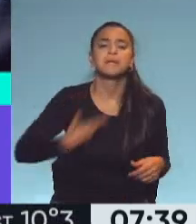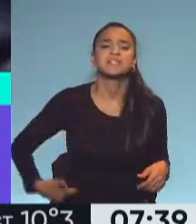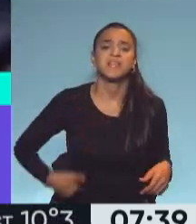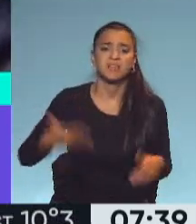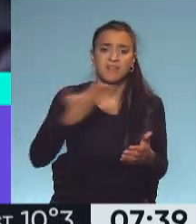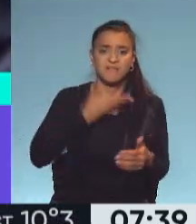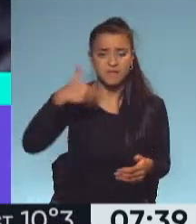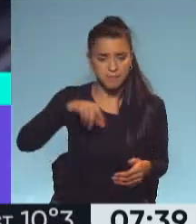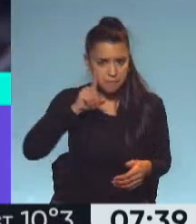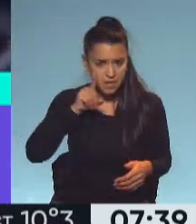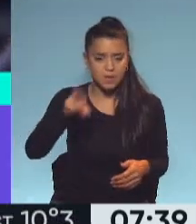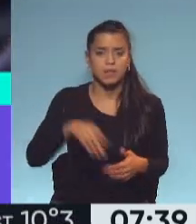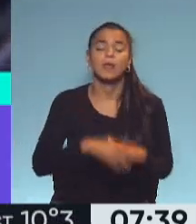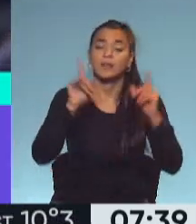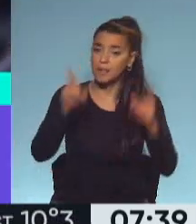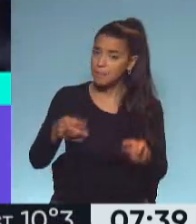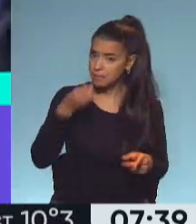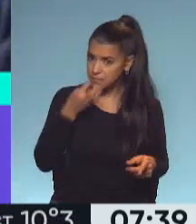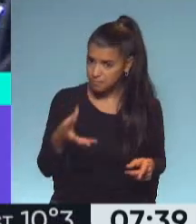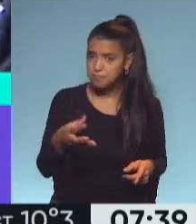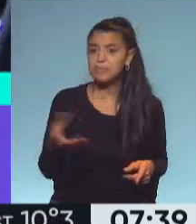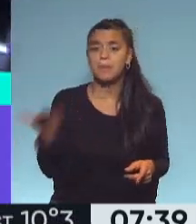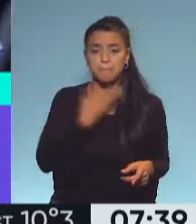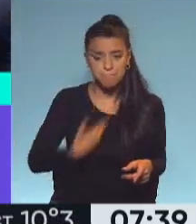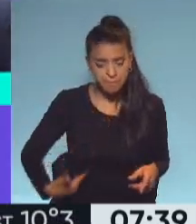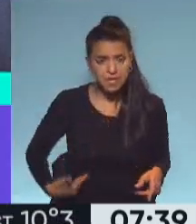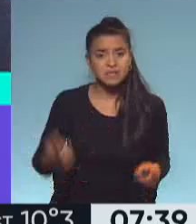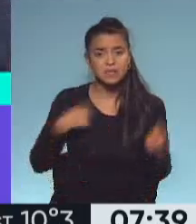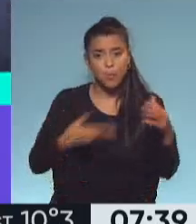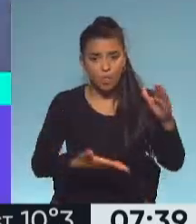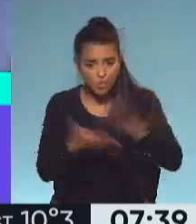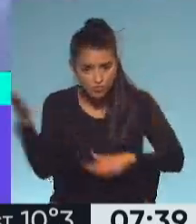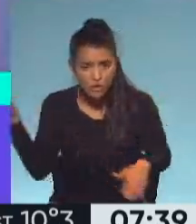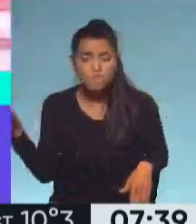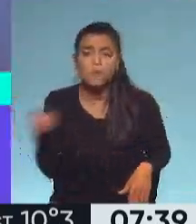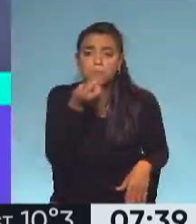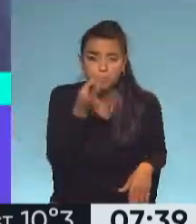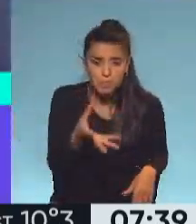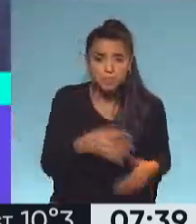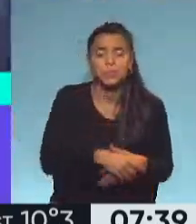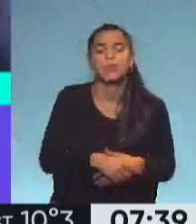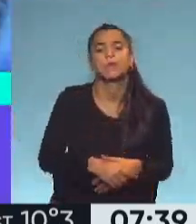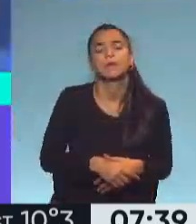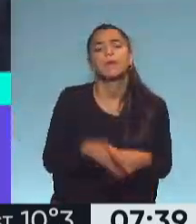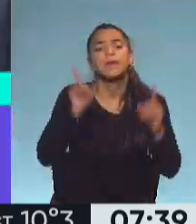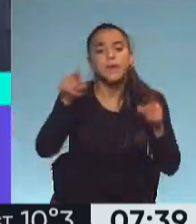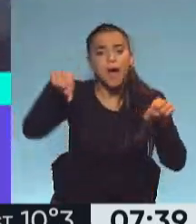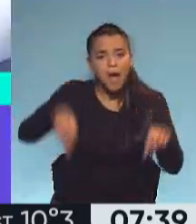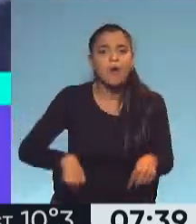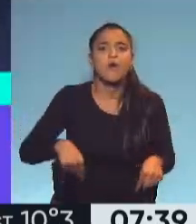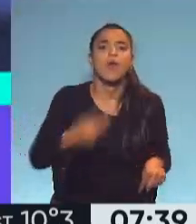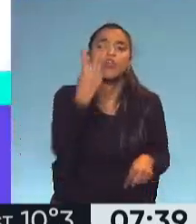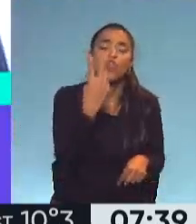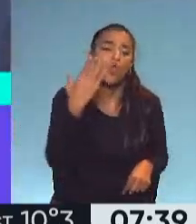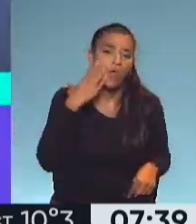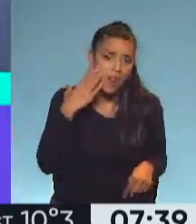Monetario. La misma hizo declaraciones la presidenta al salir del hotel, y ahora a las 14 horas, como